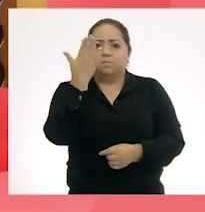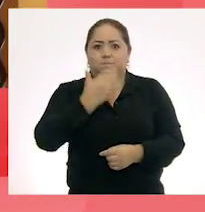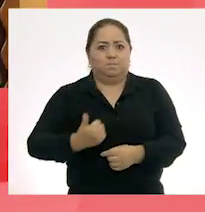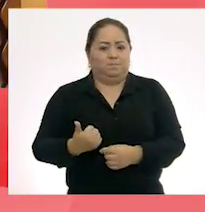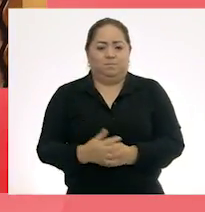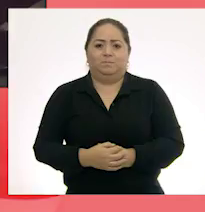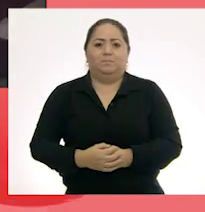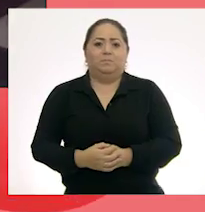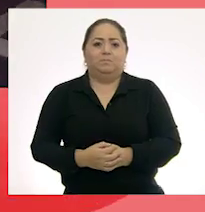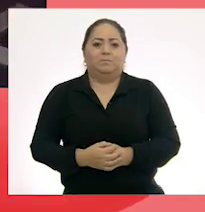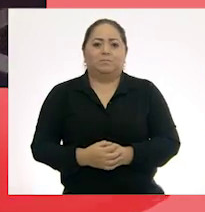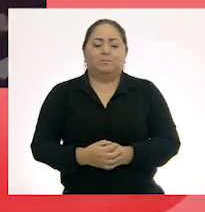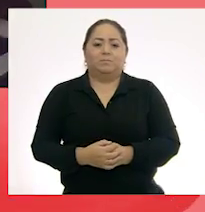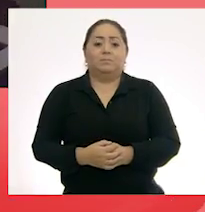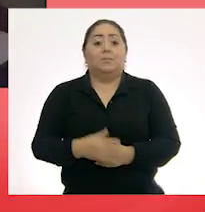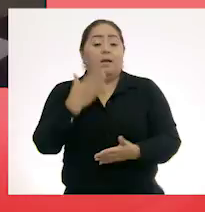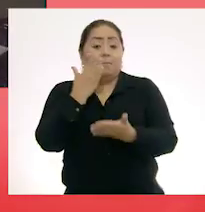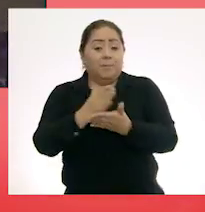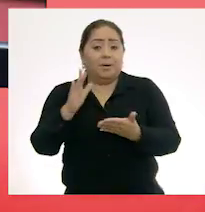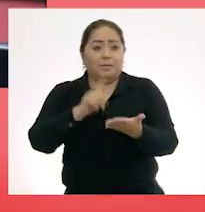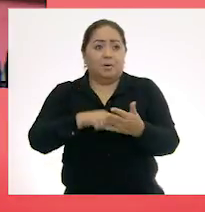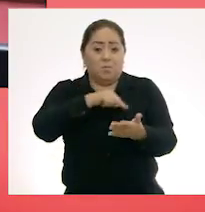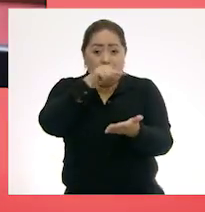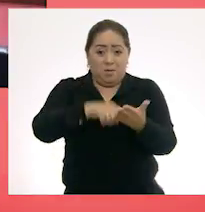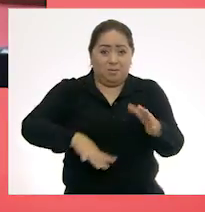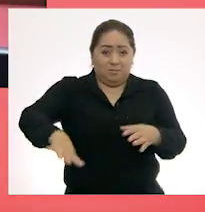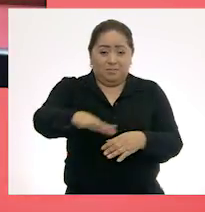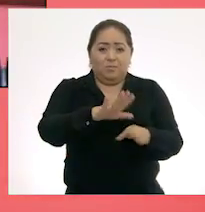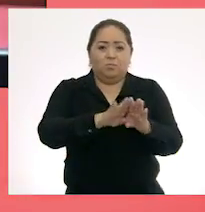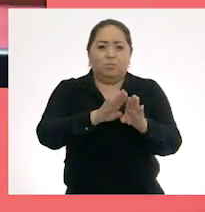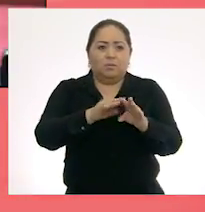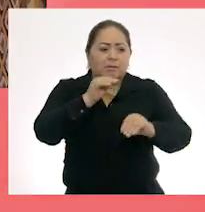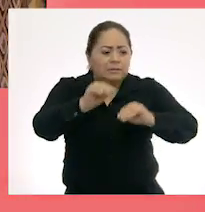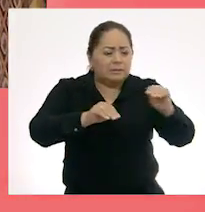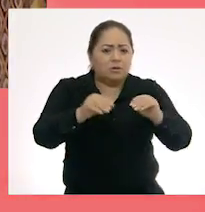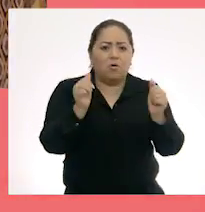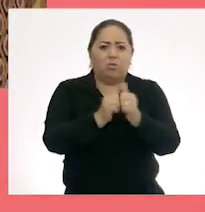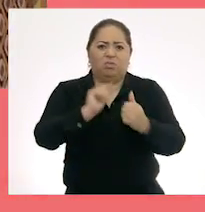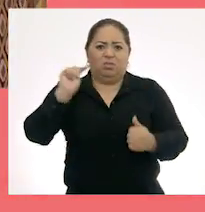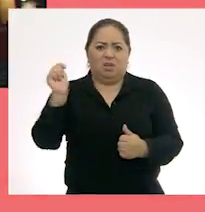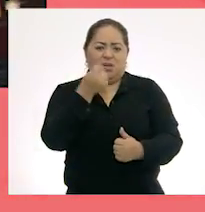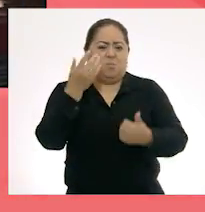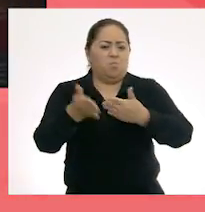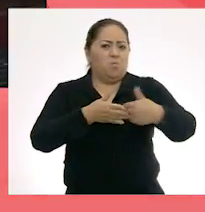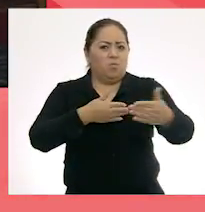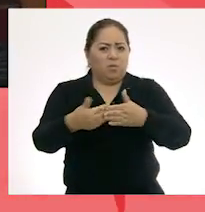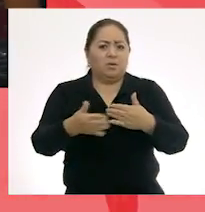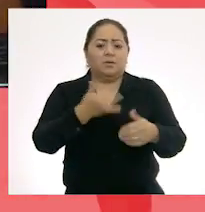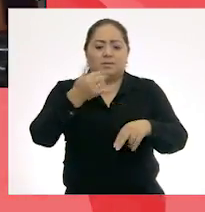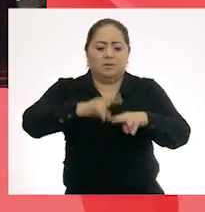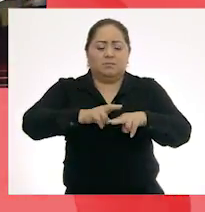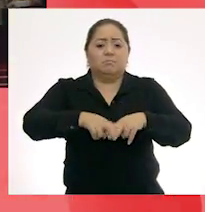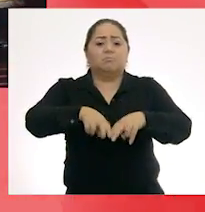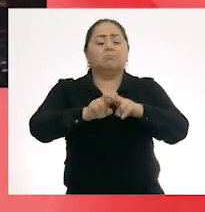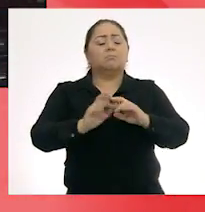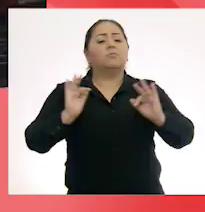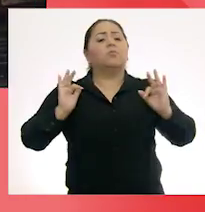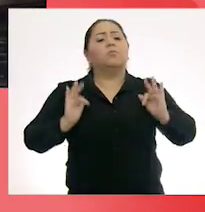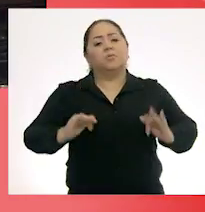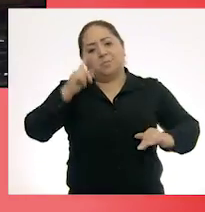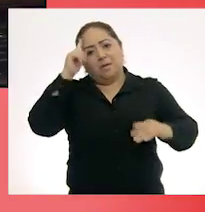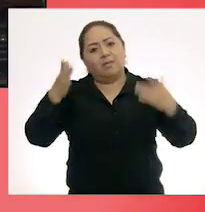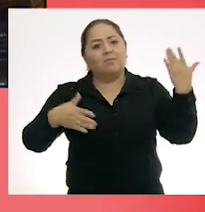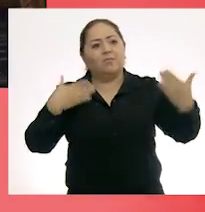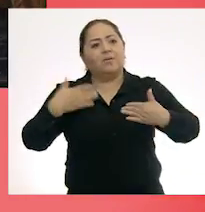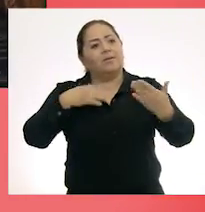lugar. Además, el espacio ha sido acondicionado con tecnología moderna y asientos muy cómodos para